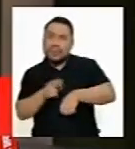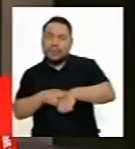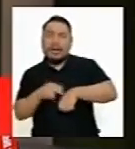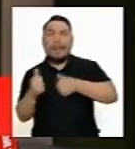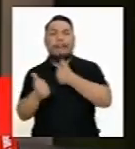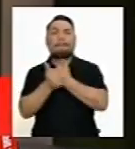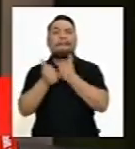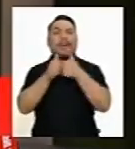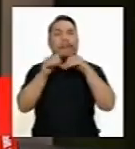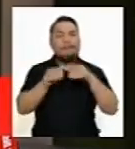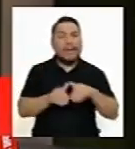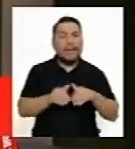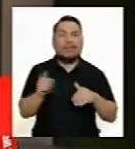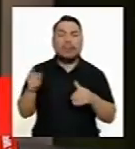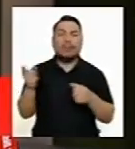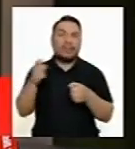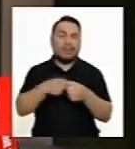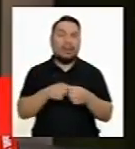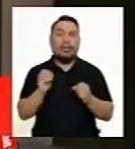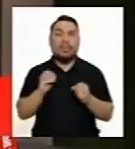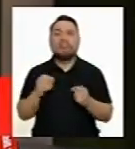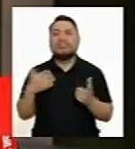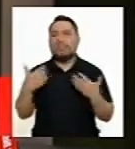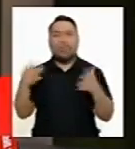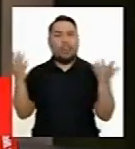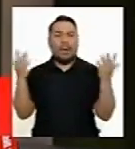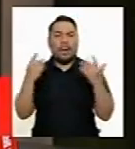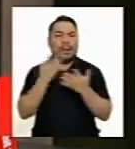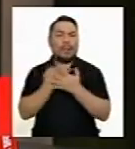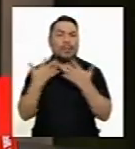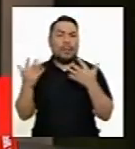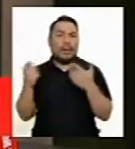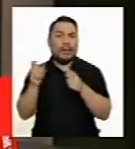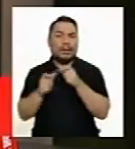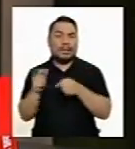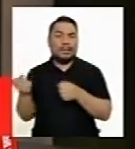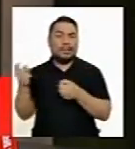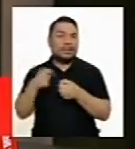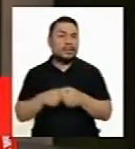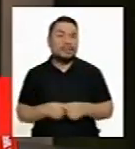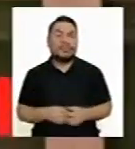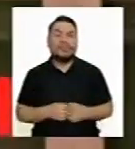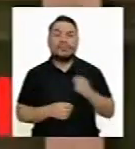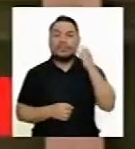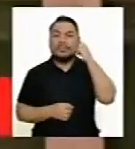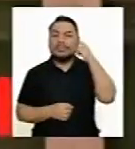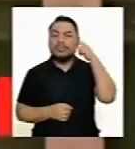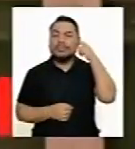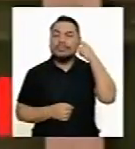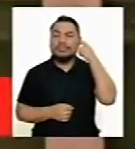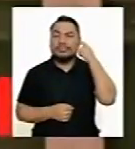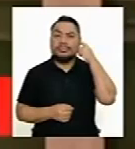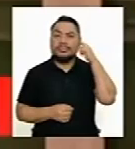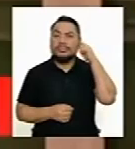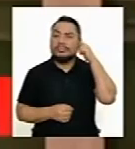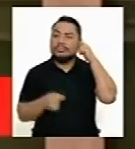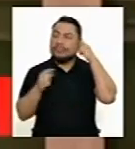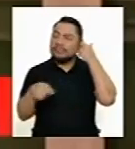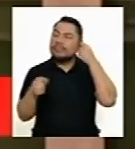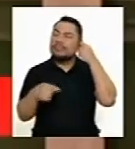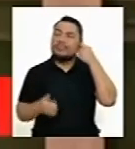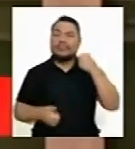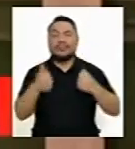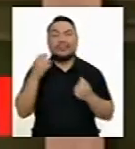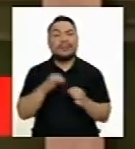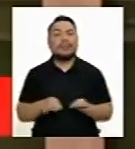menos peligrosidad. ¿Cuáles son estos criterios que se tienen al momento de poderlos incorporar? Pues justamente lo pionero